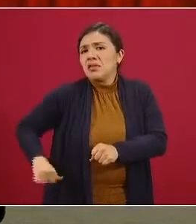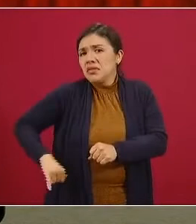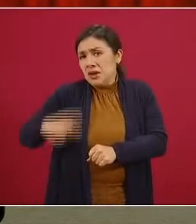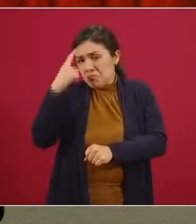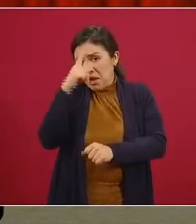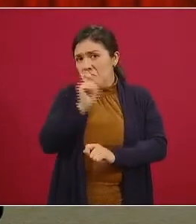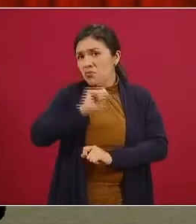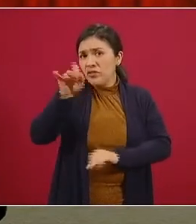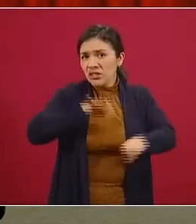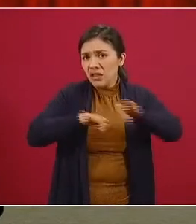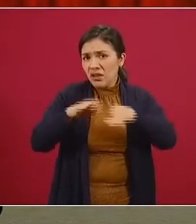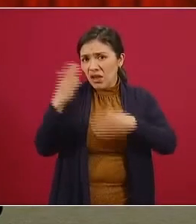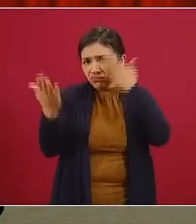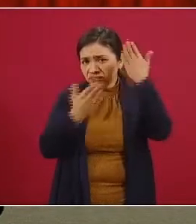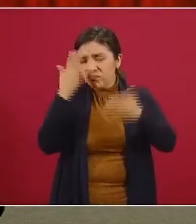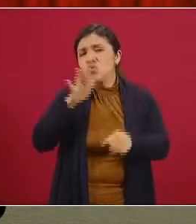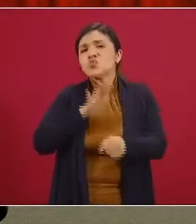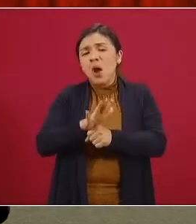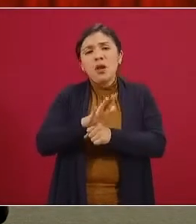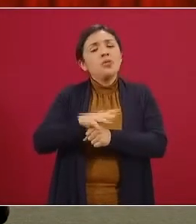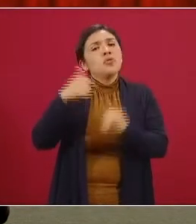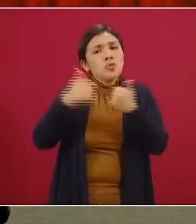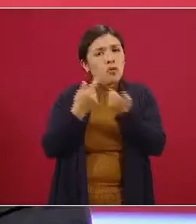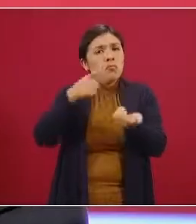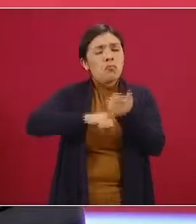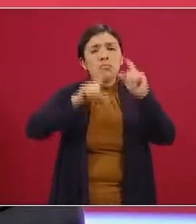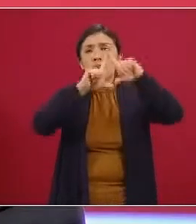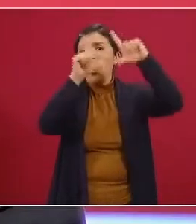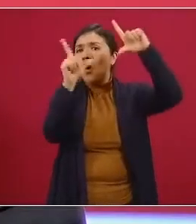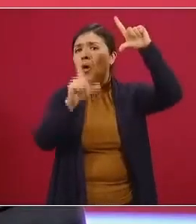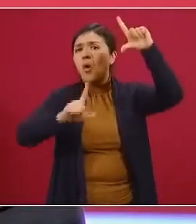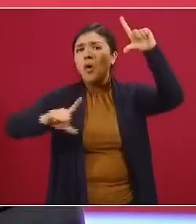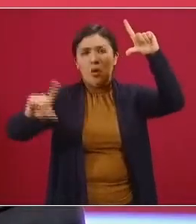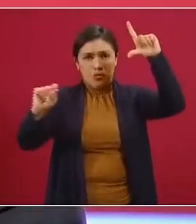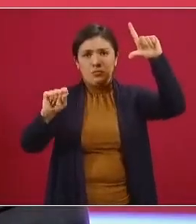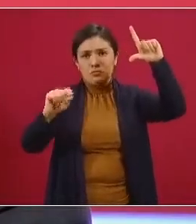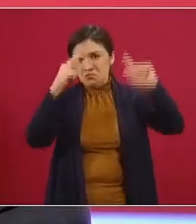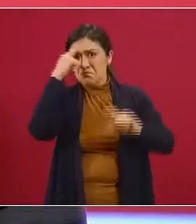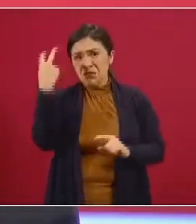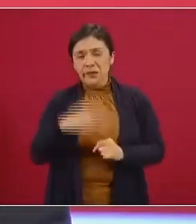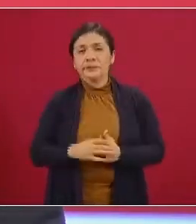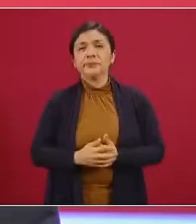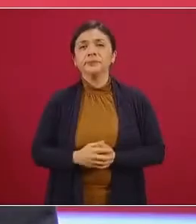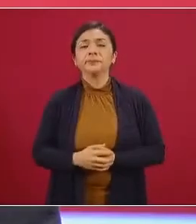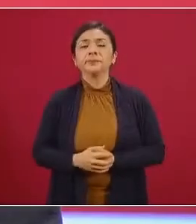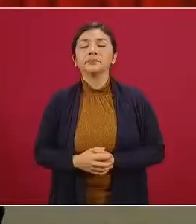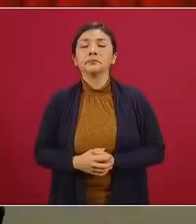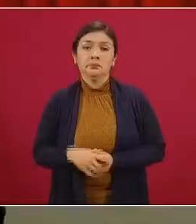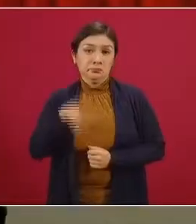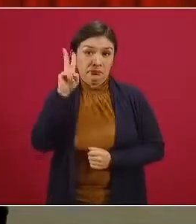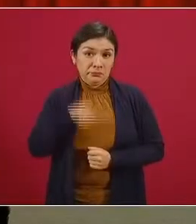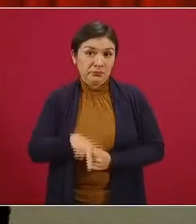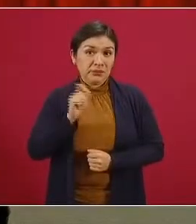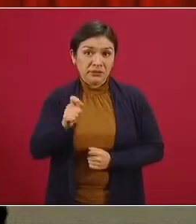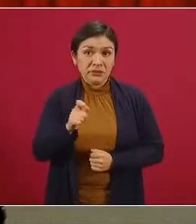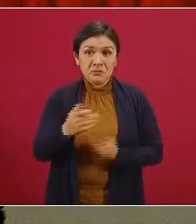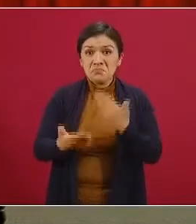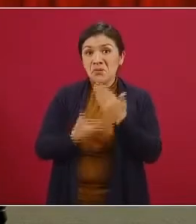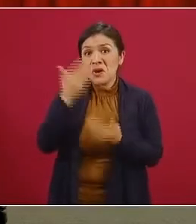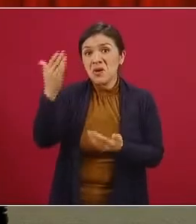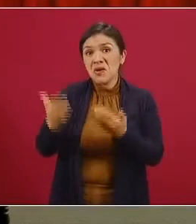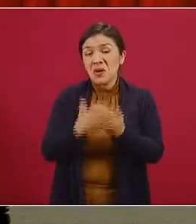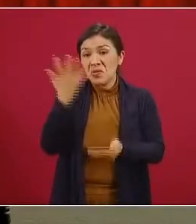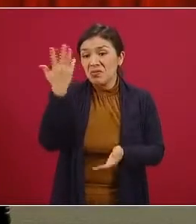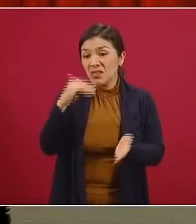actividad profesional y todo el territorio nacional, el conjunto del país. Y es claro que es muy poco, porque